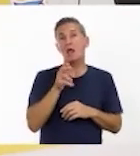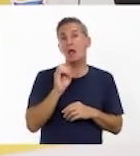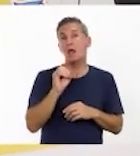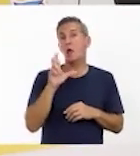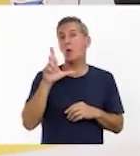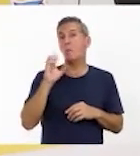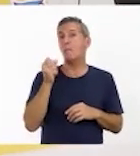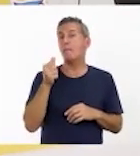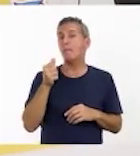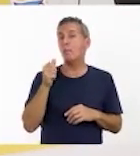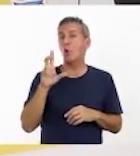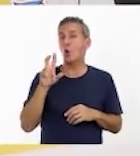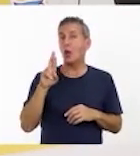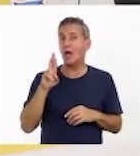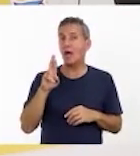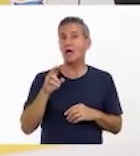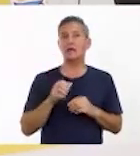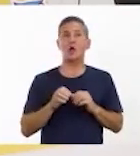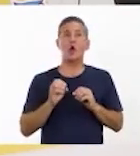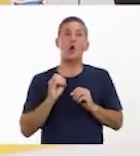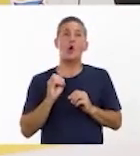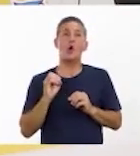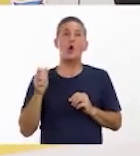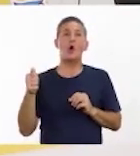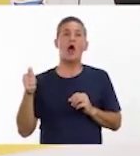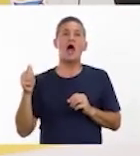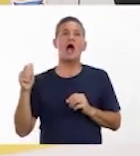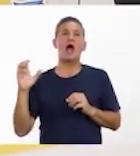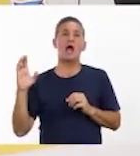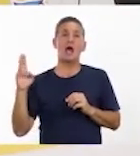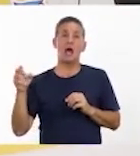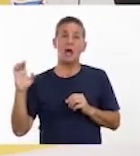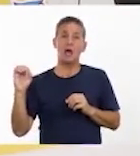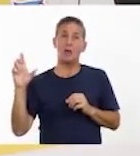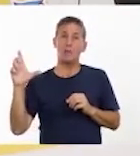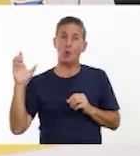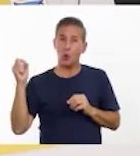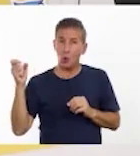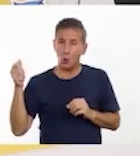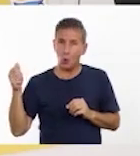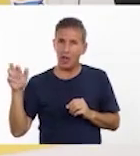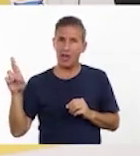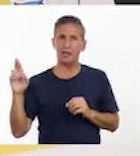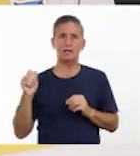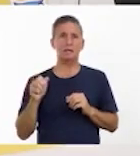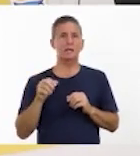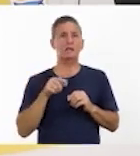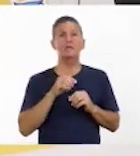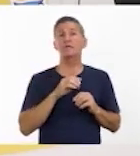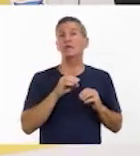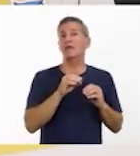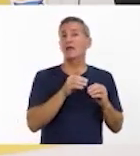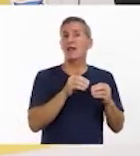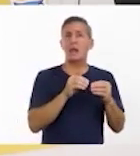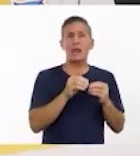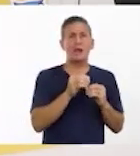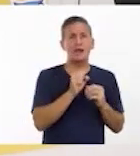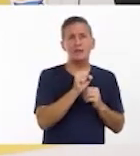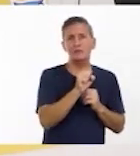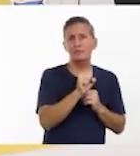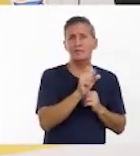puede ser apolar. El enlace covalente polar lo presentan las sustancias no